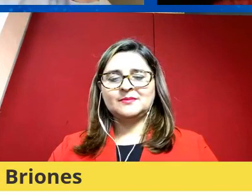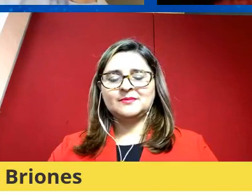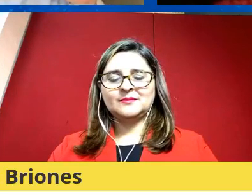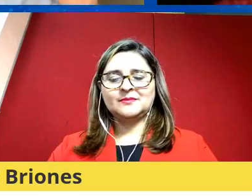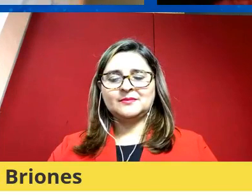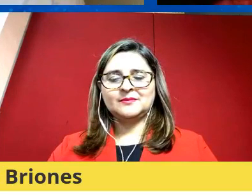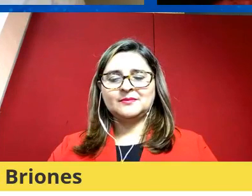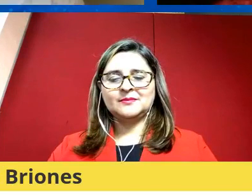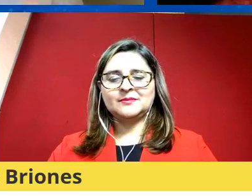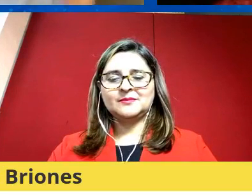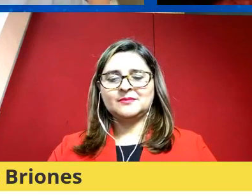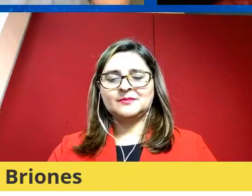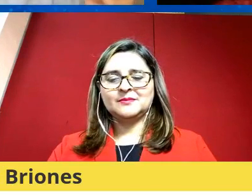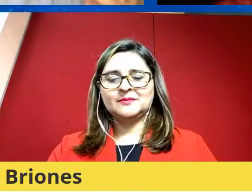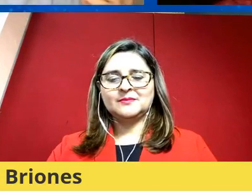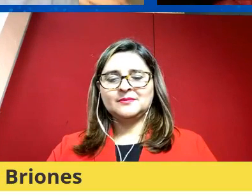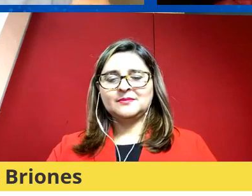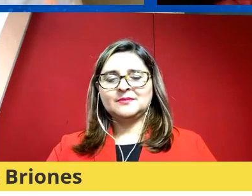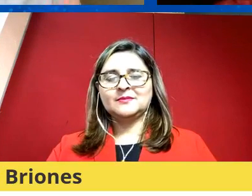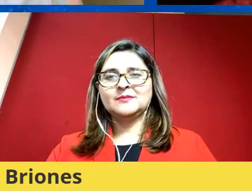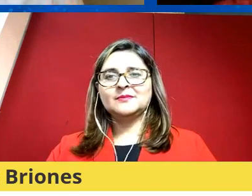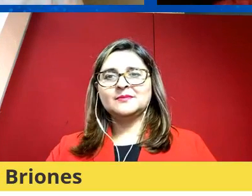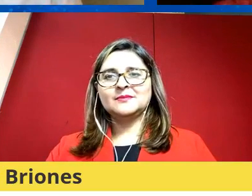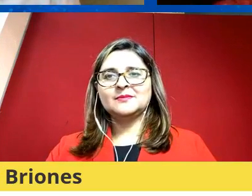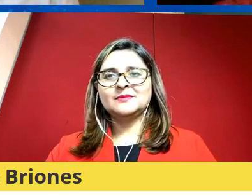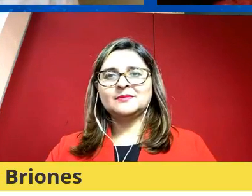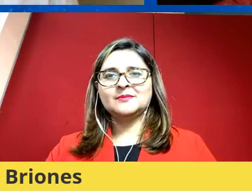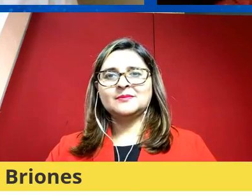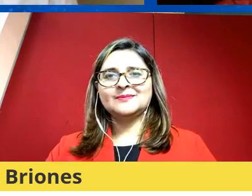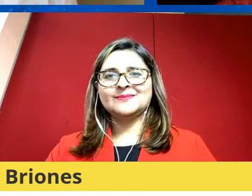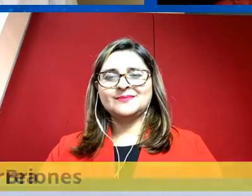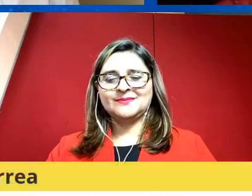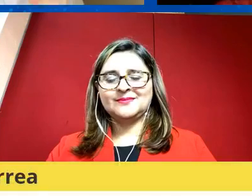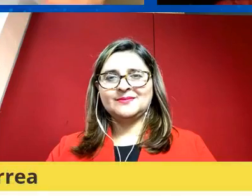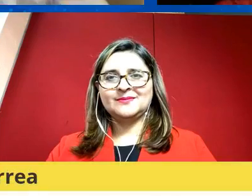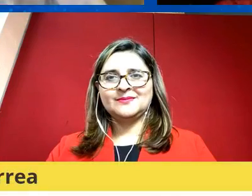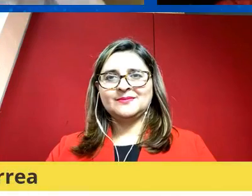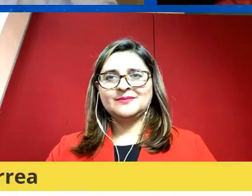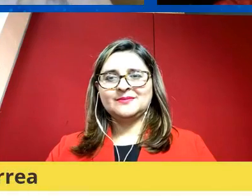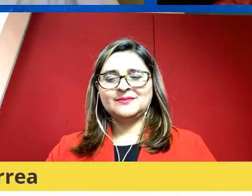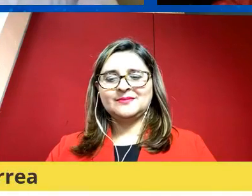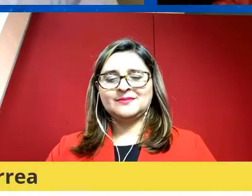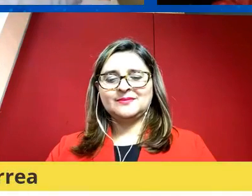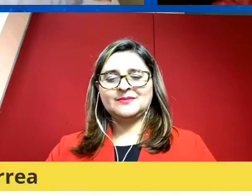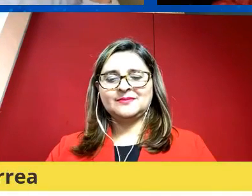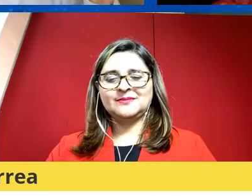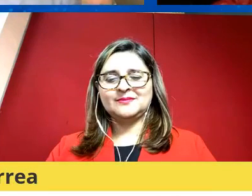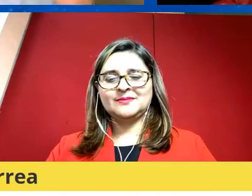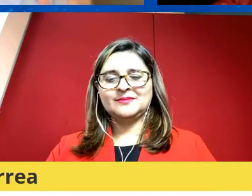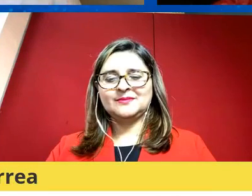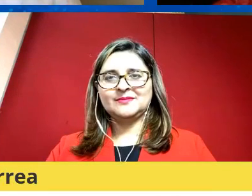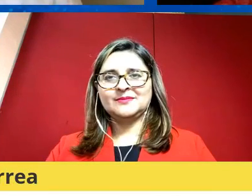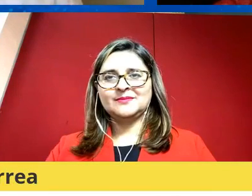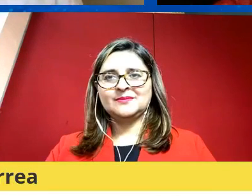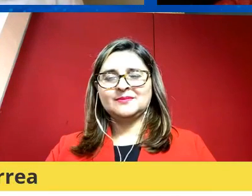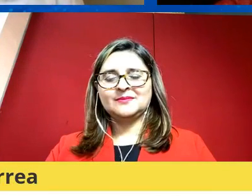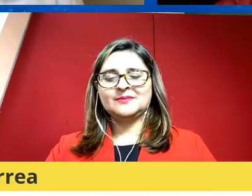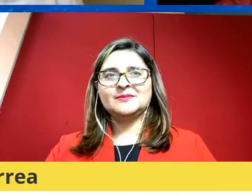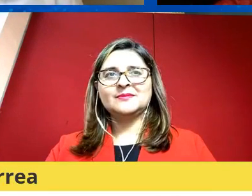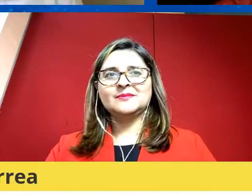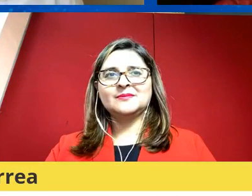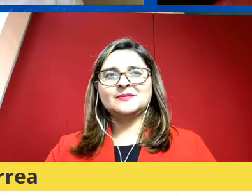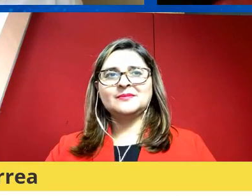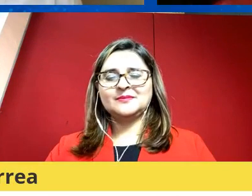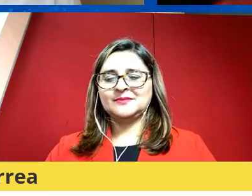tener ideas de ciencia, tecnología, fundamental, que tengan la cabeza mucho más grande, mucho más